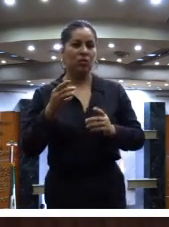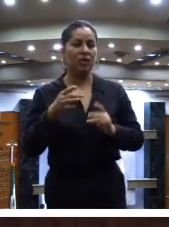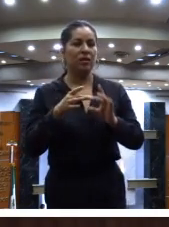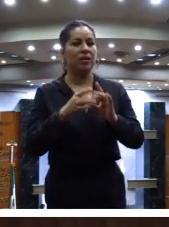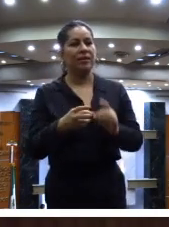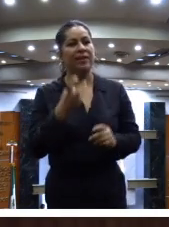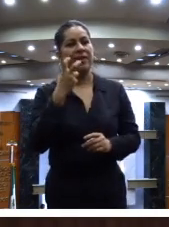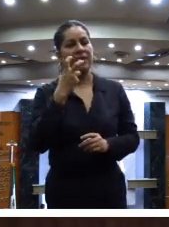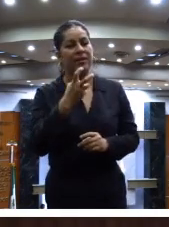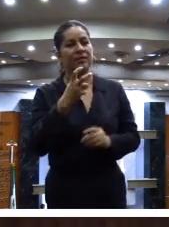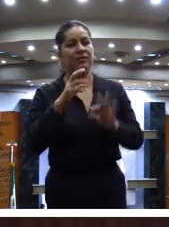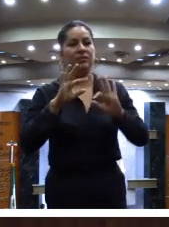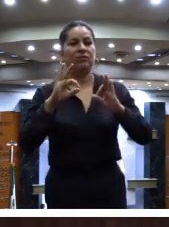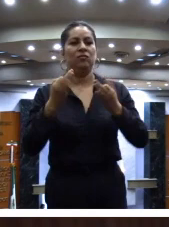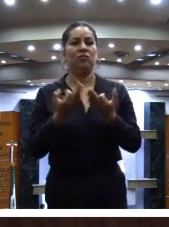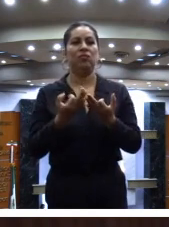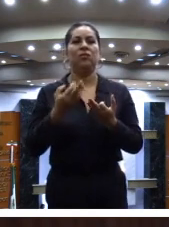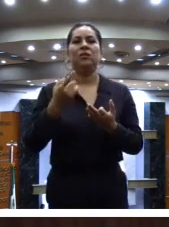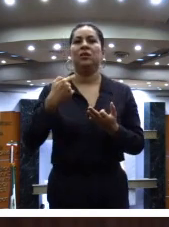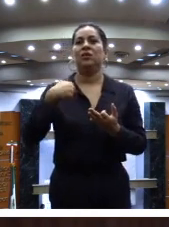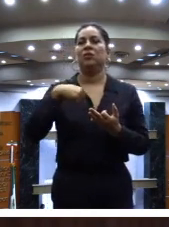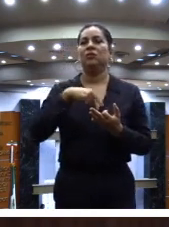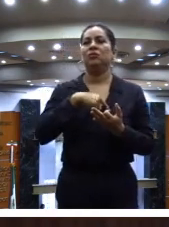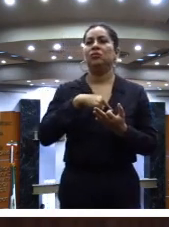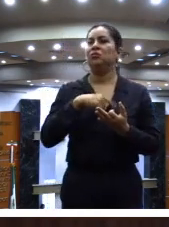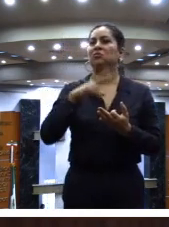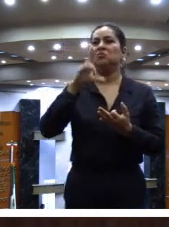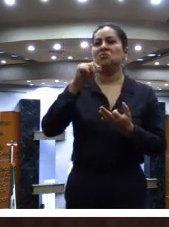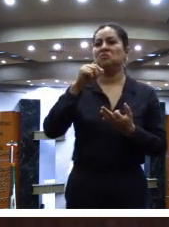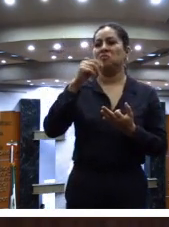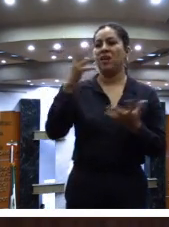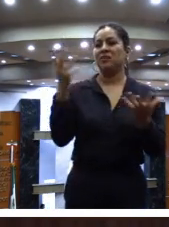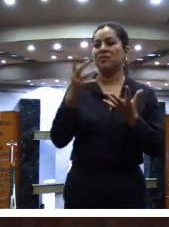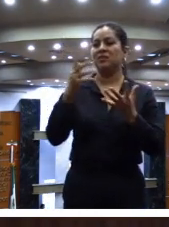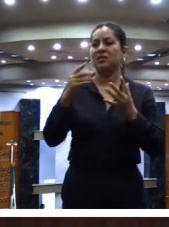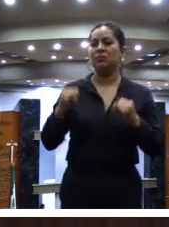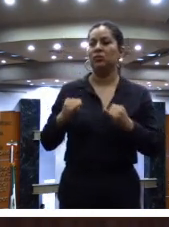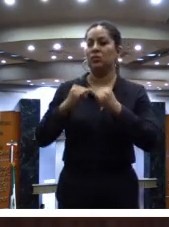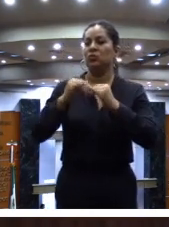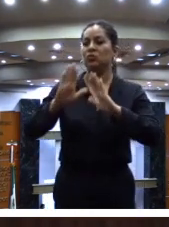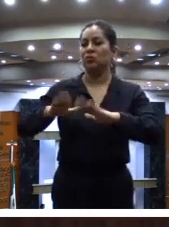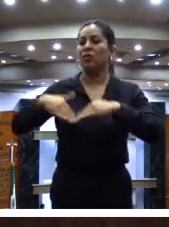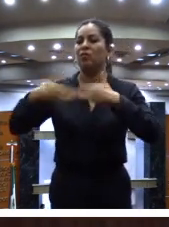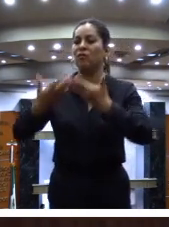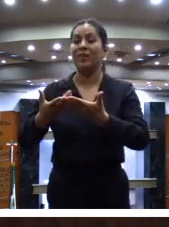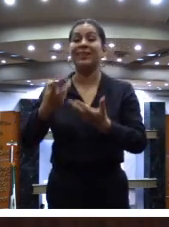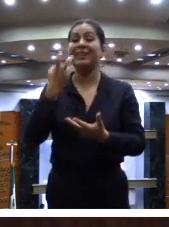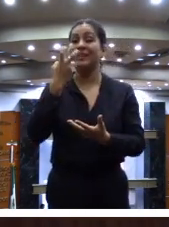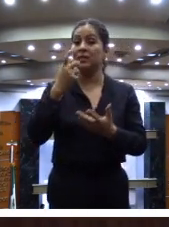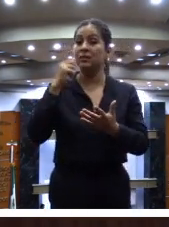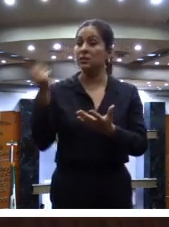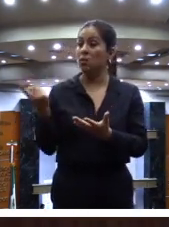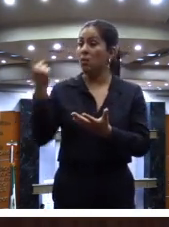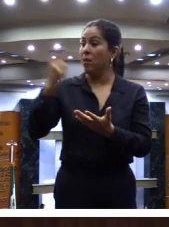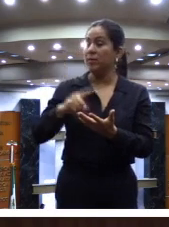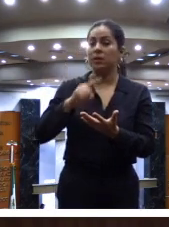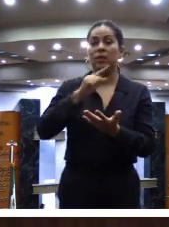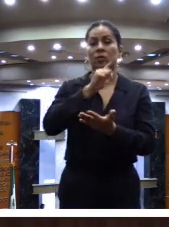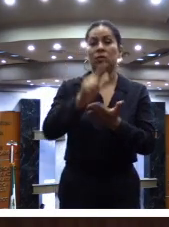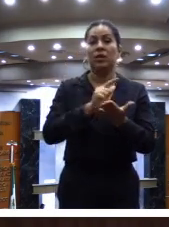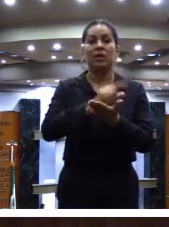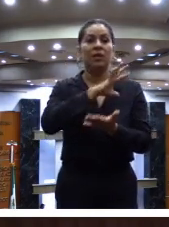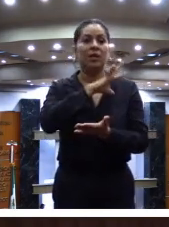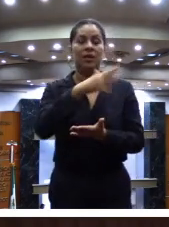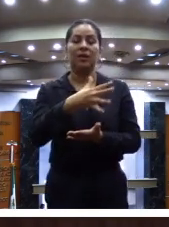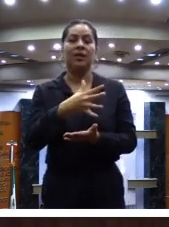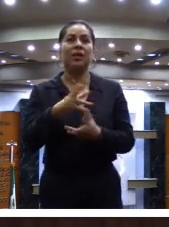parte en donde no creá el organismo público descentralizado y que era un mandato de la Ley General pues